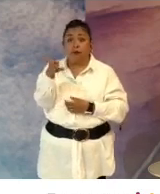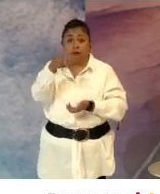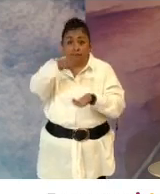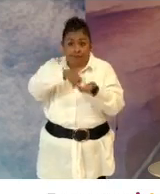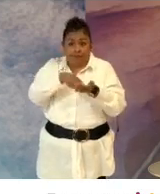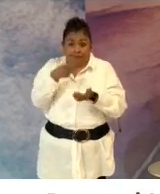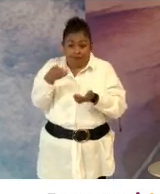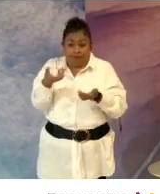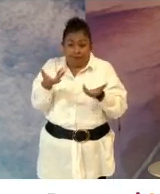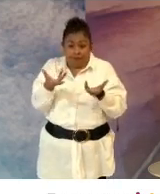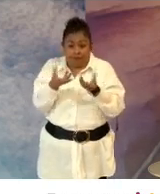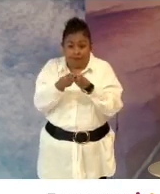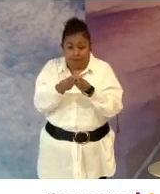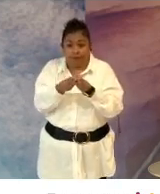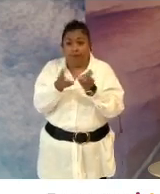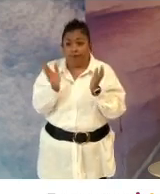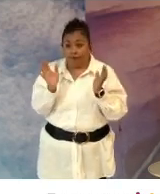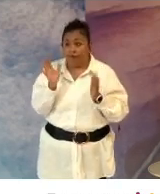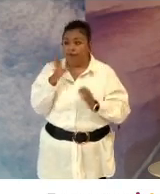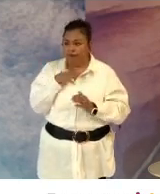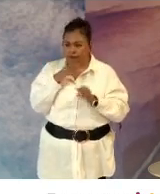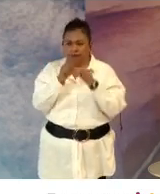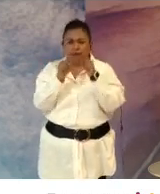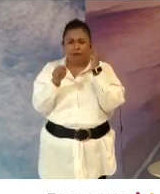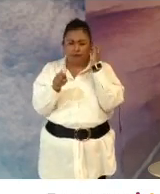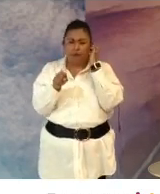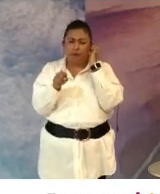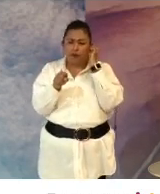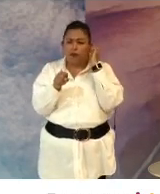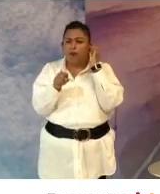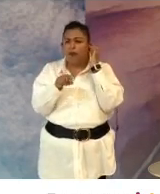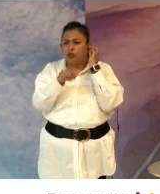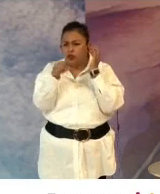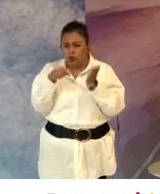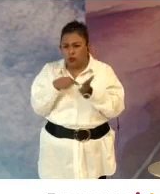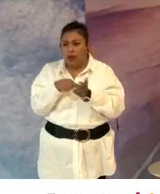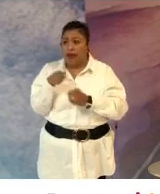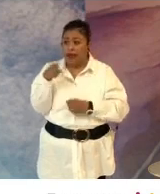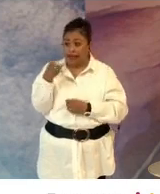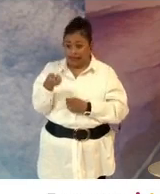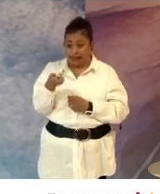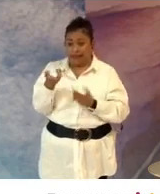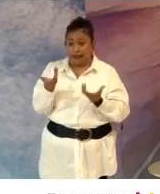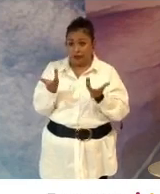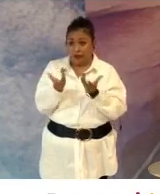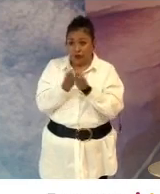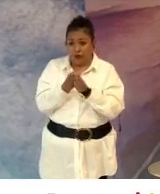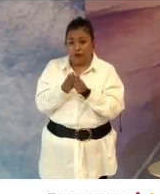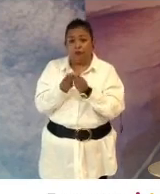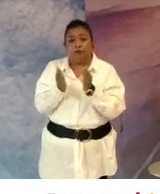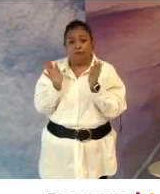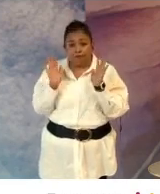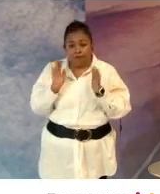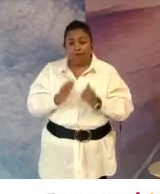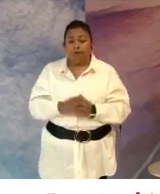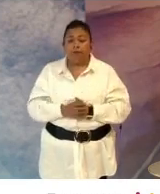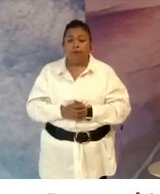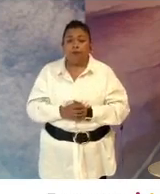Y tenemos sistemas basados en lugares. Allí es donde nos estamos juntando.